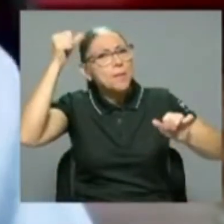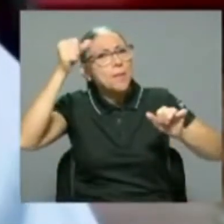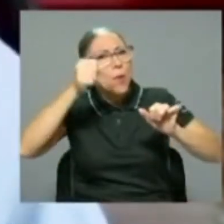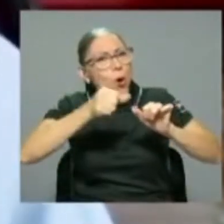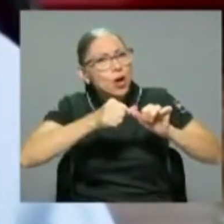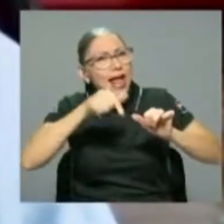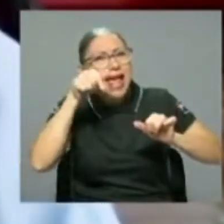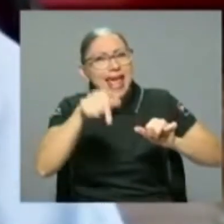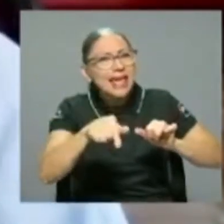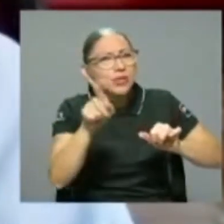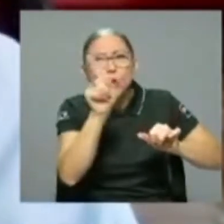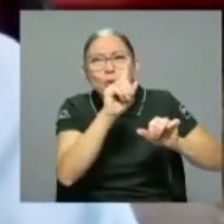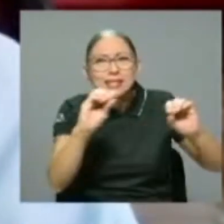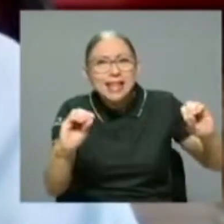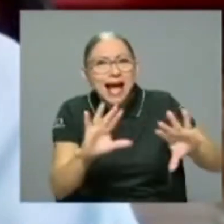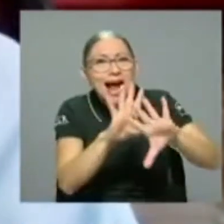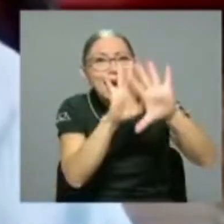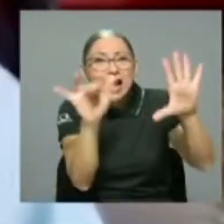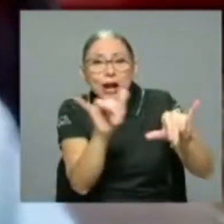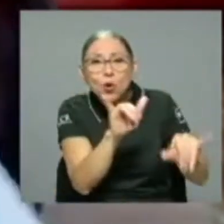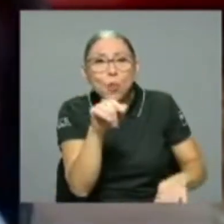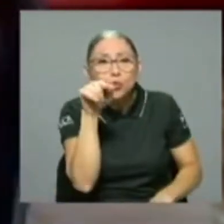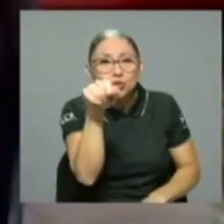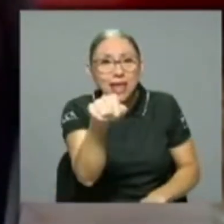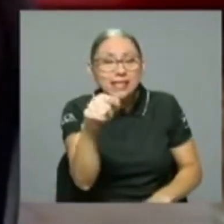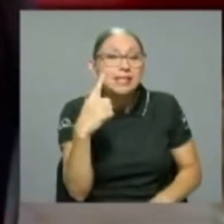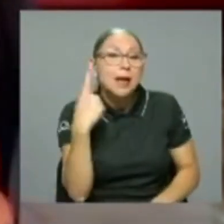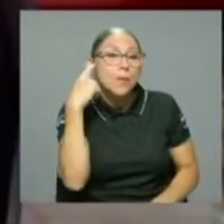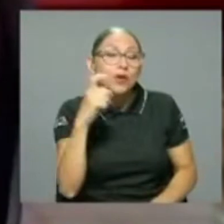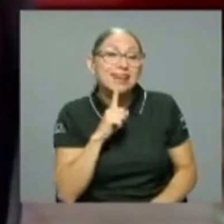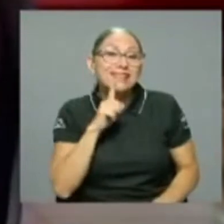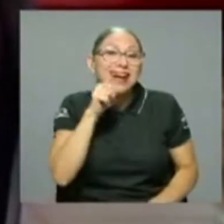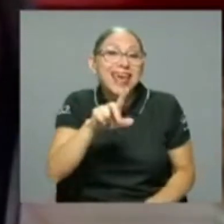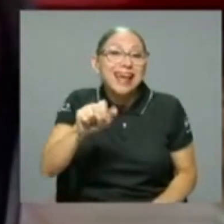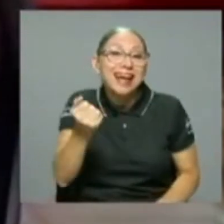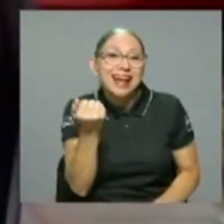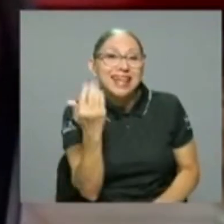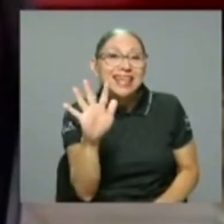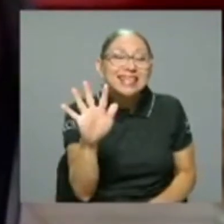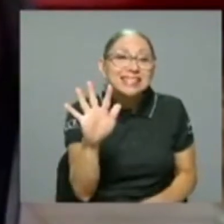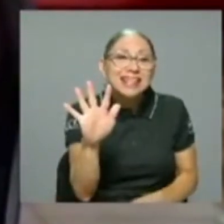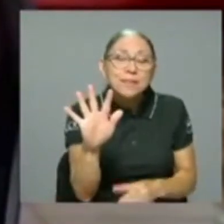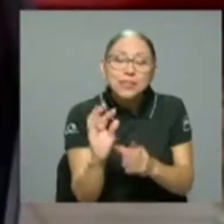ustedes, porque el Canal 15 en realidad nació de